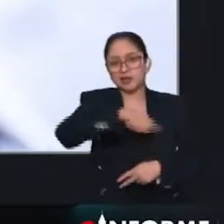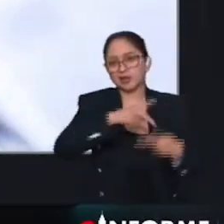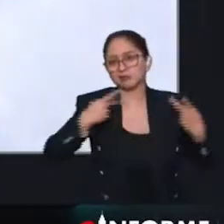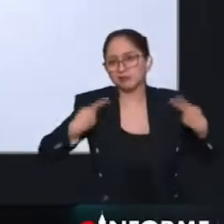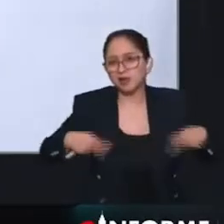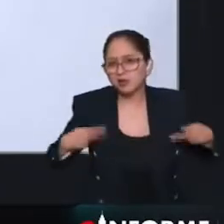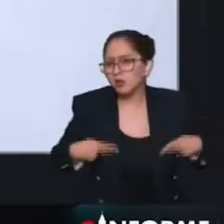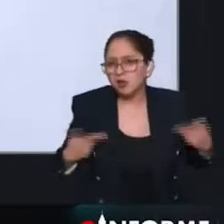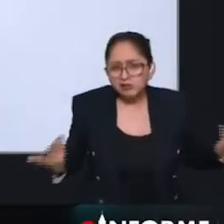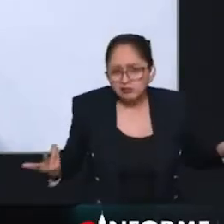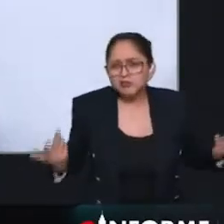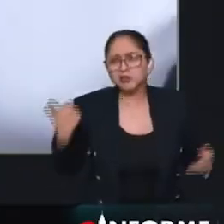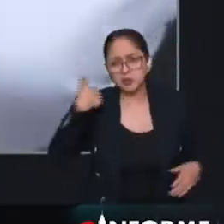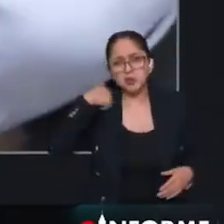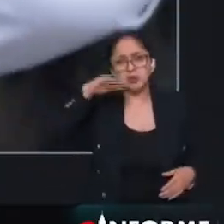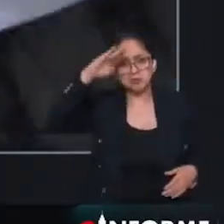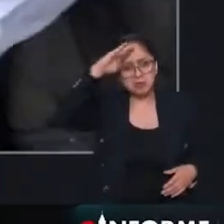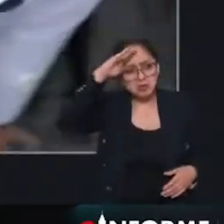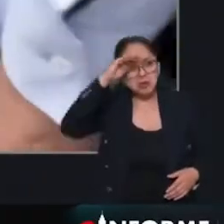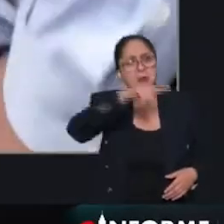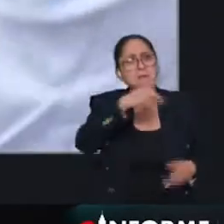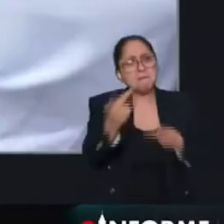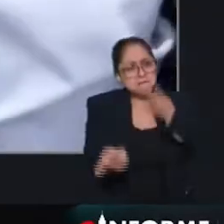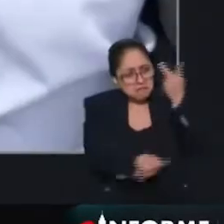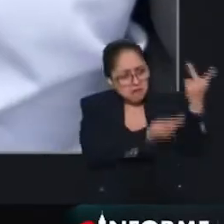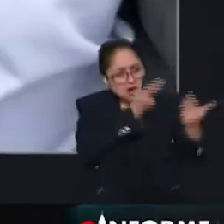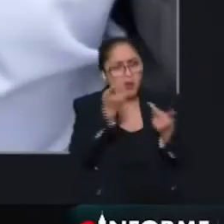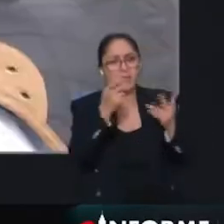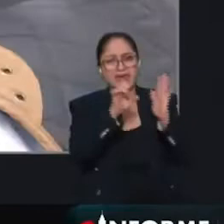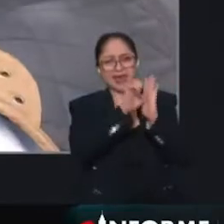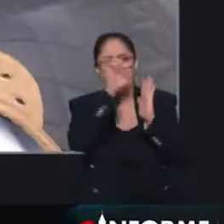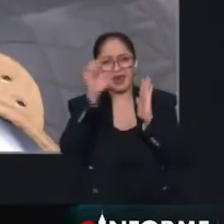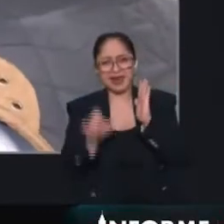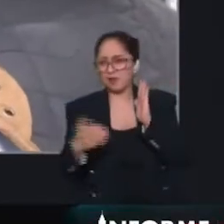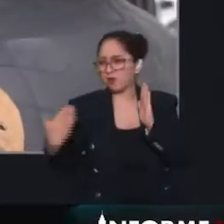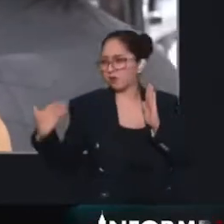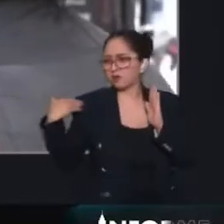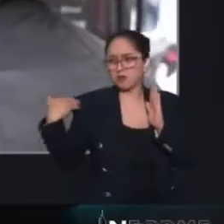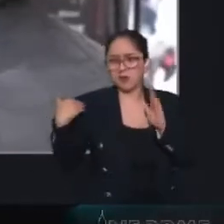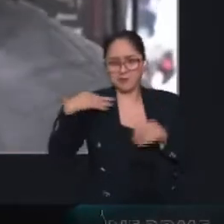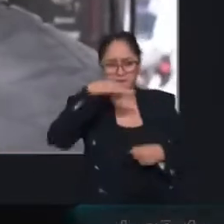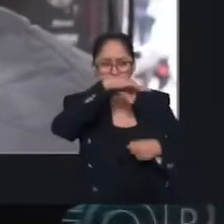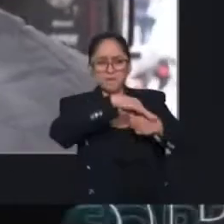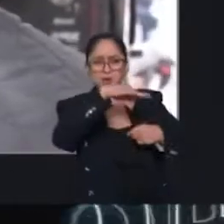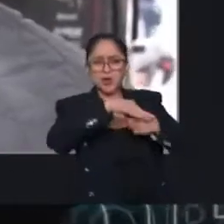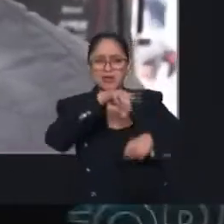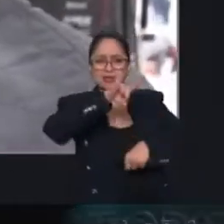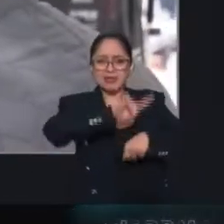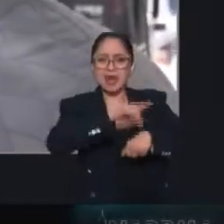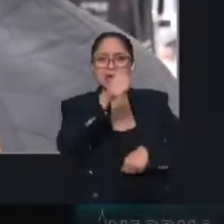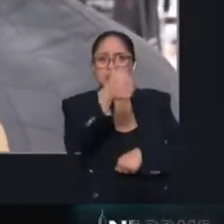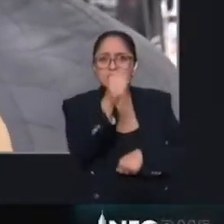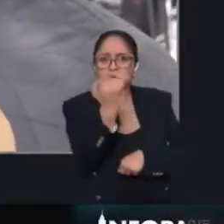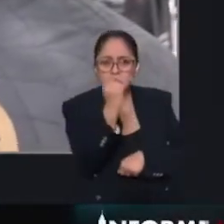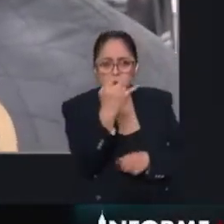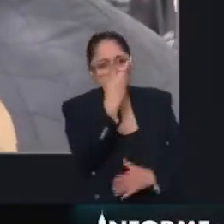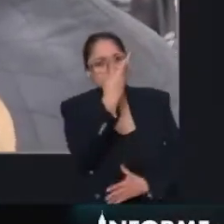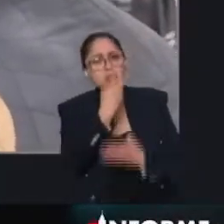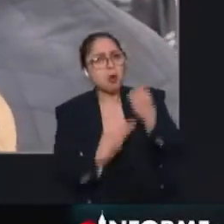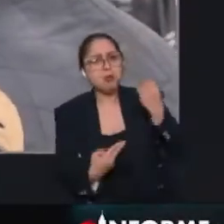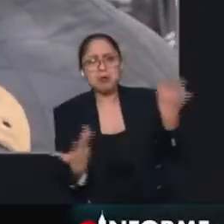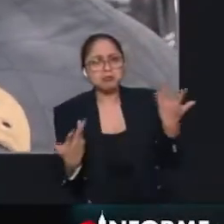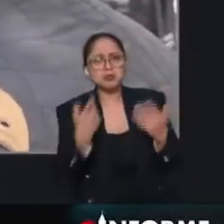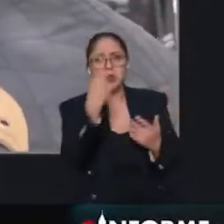sido hacer esta consulta durante la elección del 6 de junio, solo se hubiera agregado